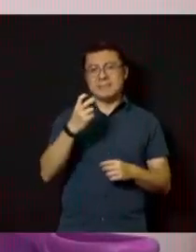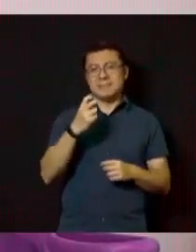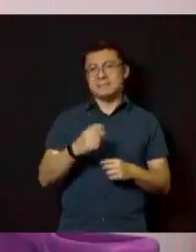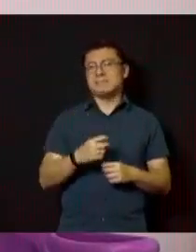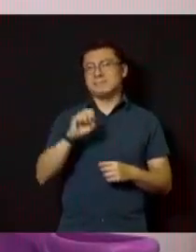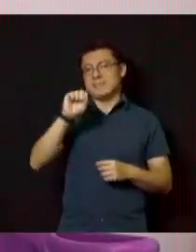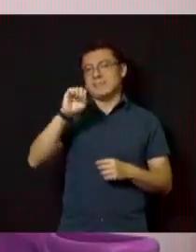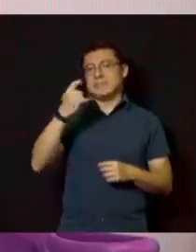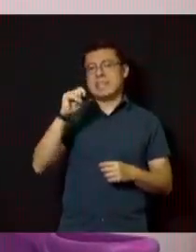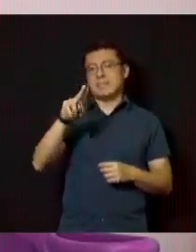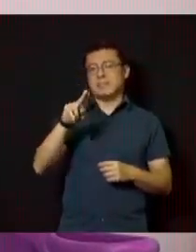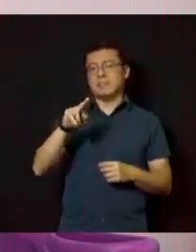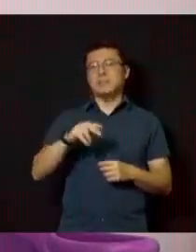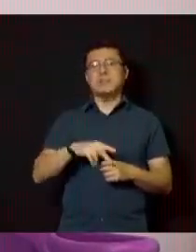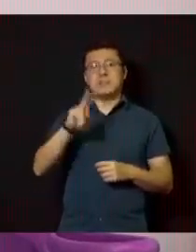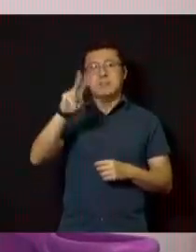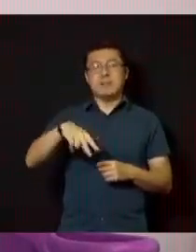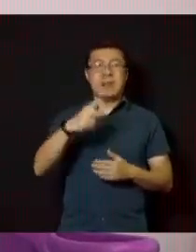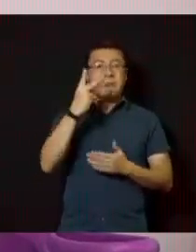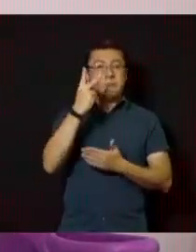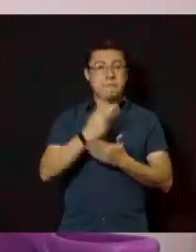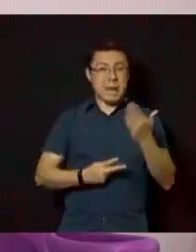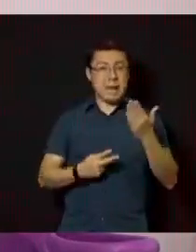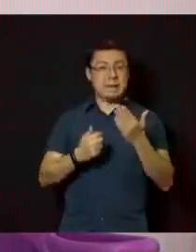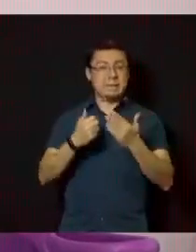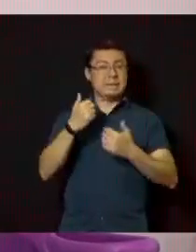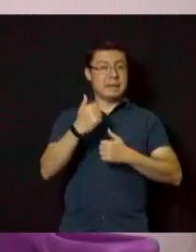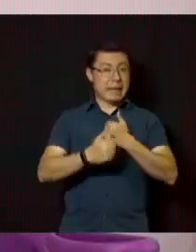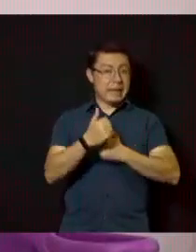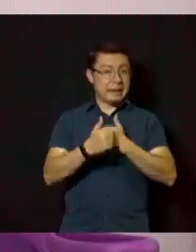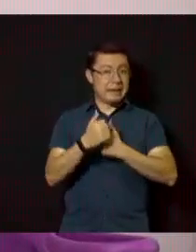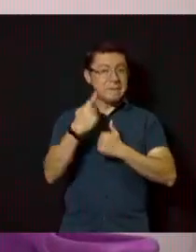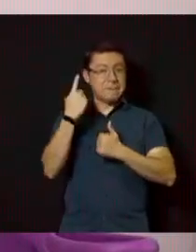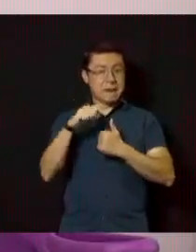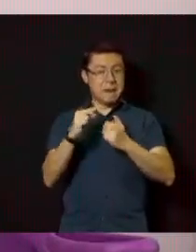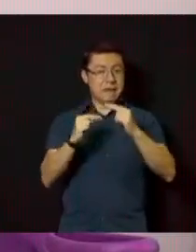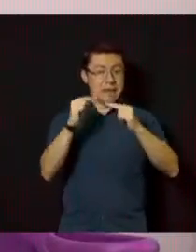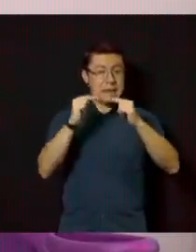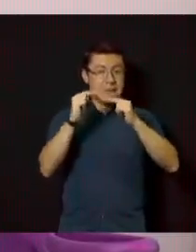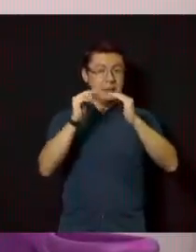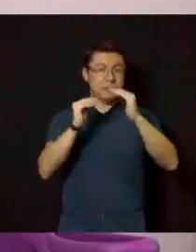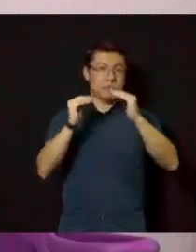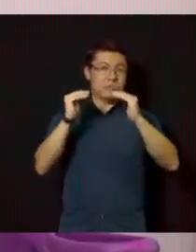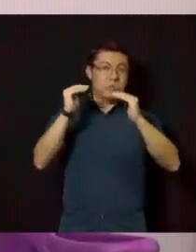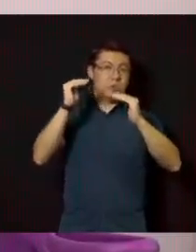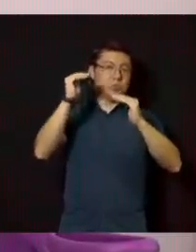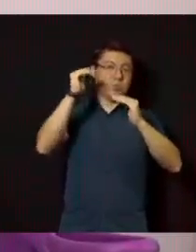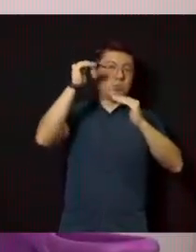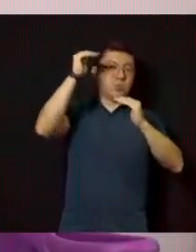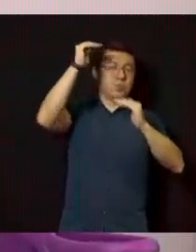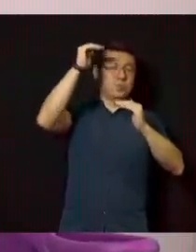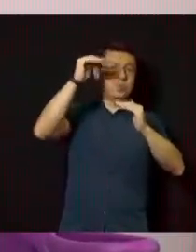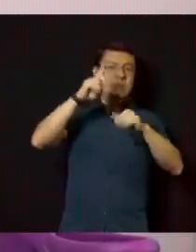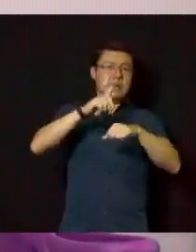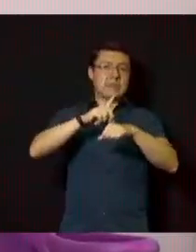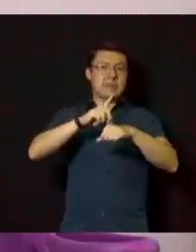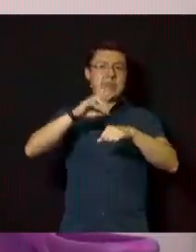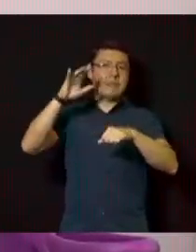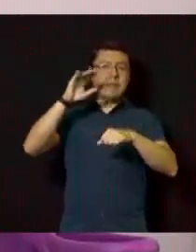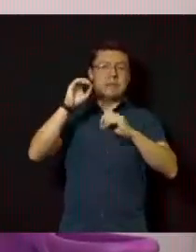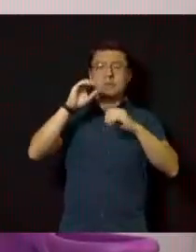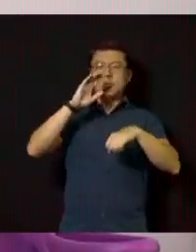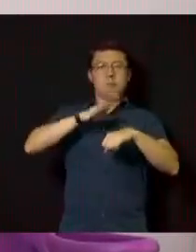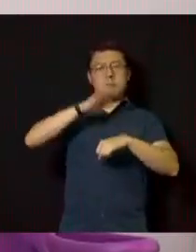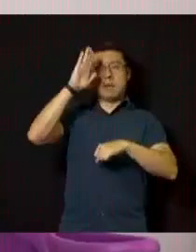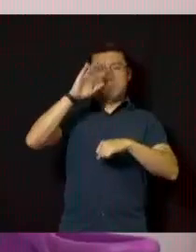en Seitú. Tenemos un plan carrera que nos permite llegar a los niveles más altos de la compañía, del nivel diamante hacia arriba, y tú lo puedes